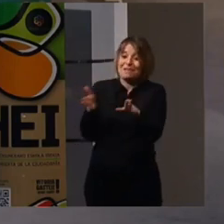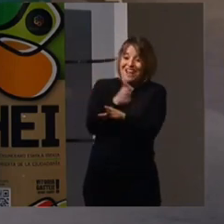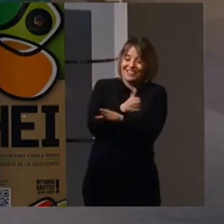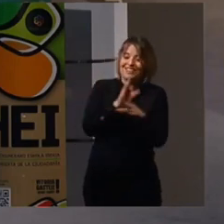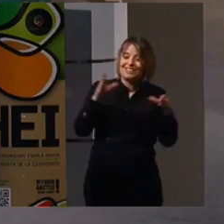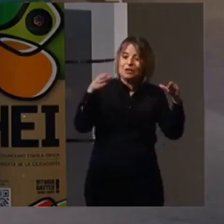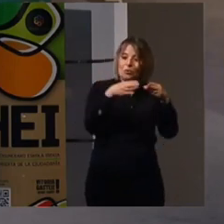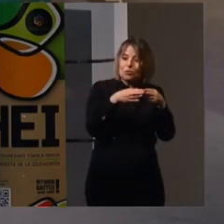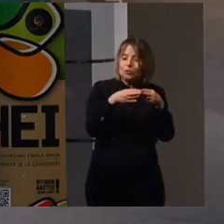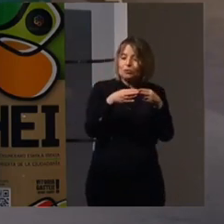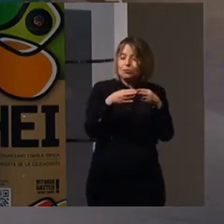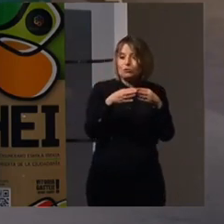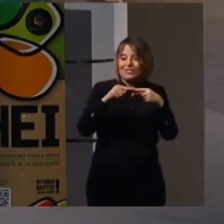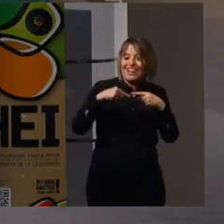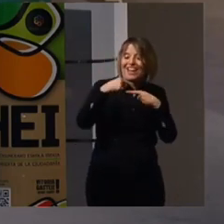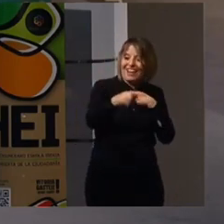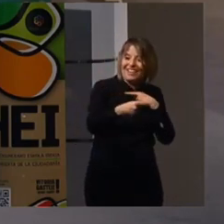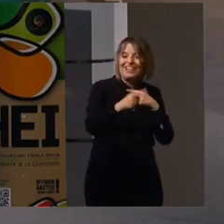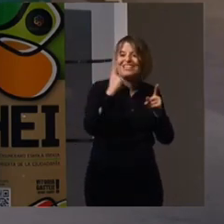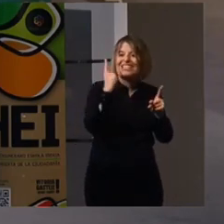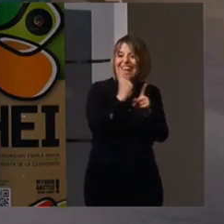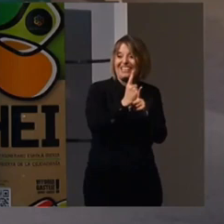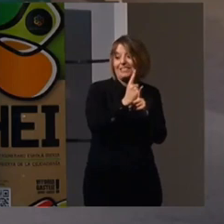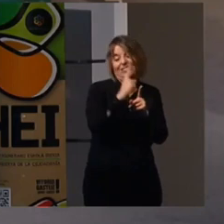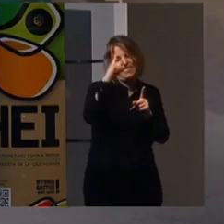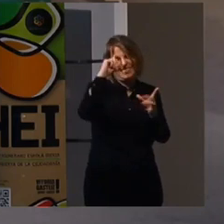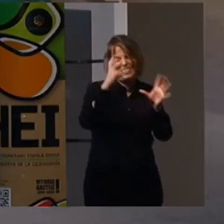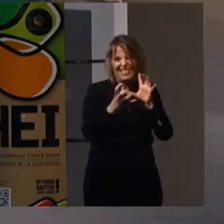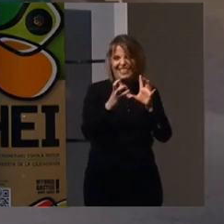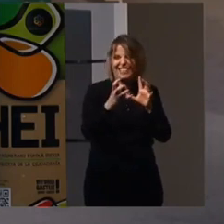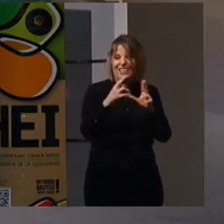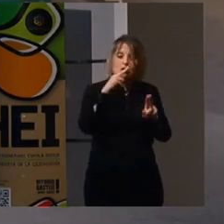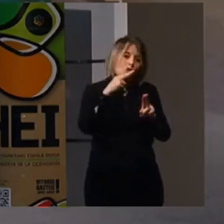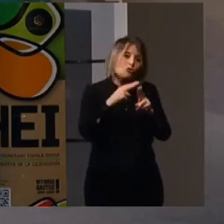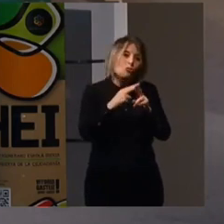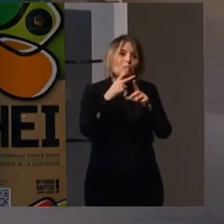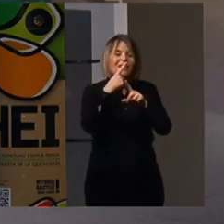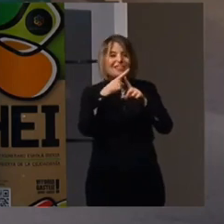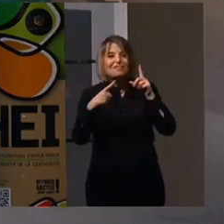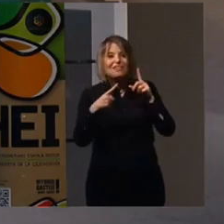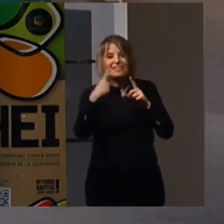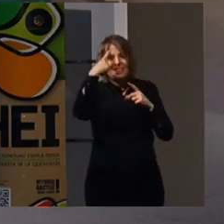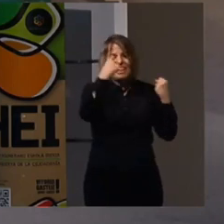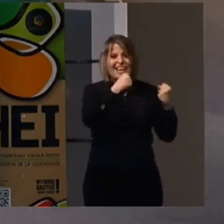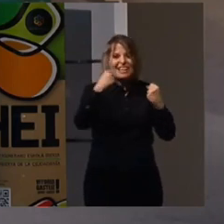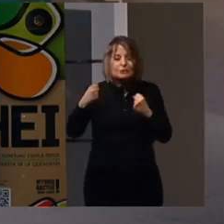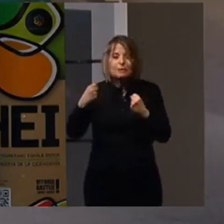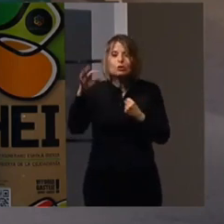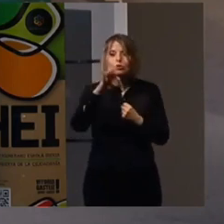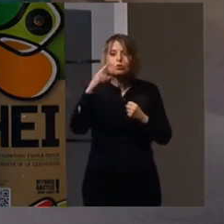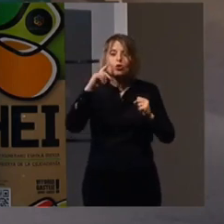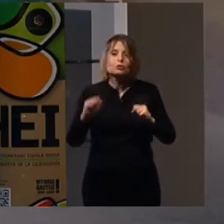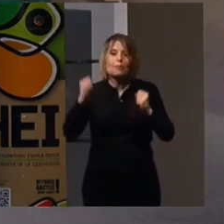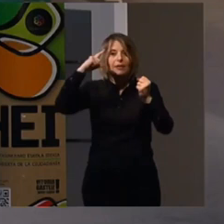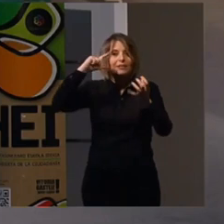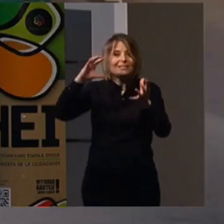estos colectivos, los colectivos un poco herederos de la antipsiquiatría, que ahora no suelen llamarse así, se llaman más expertos en primera persona o